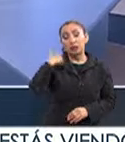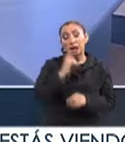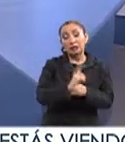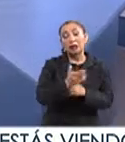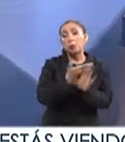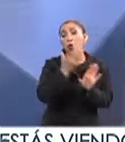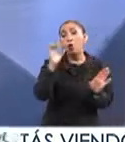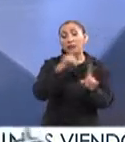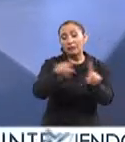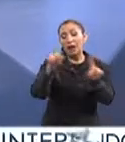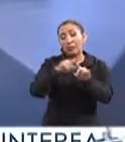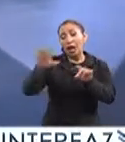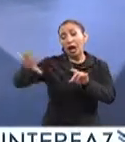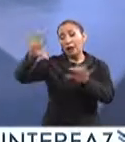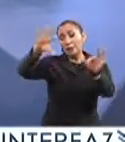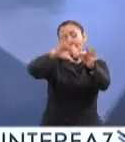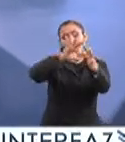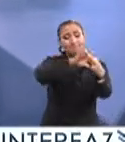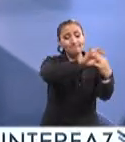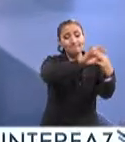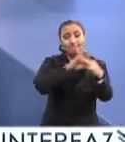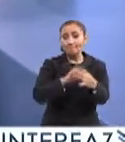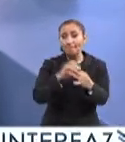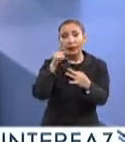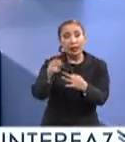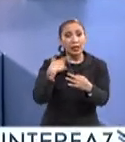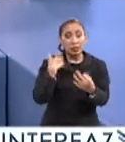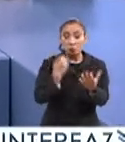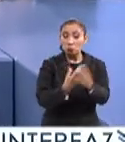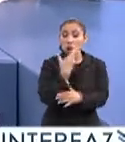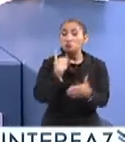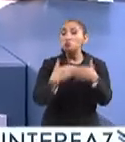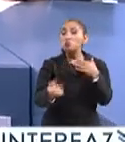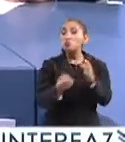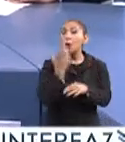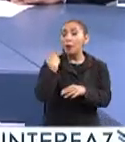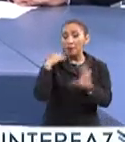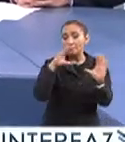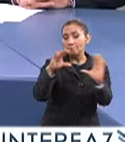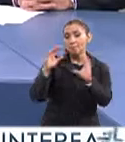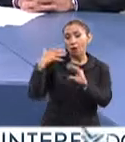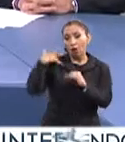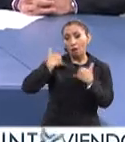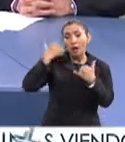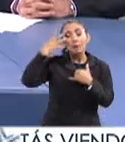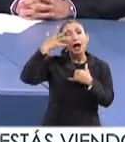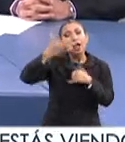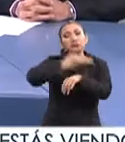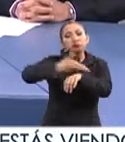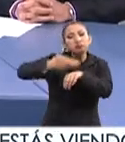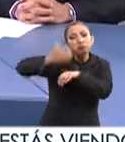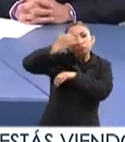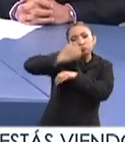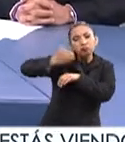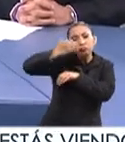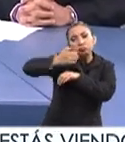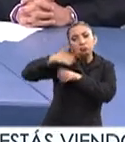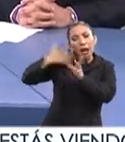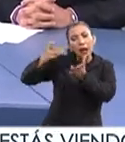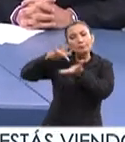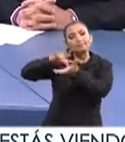carrera muy interdisciplinaria, pero que pues es de vanguardia y va a preparar a los jóvenes para resolver y